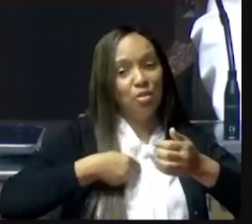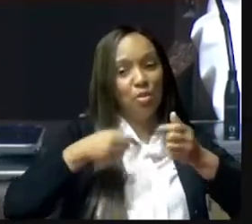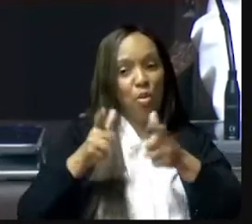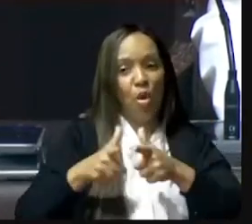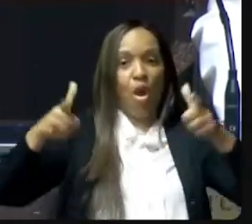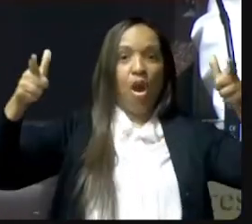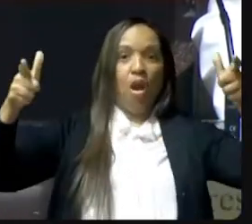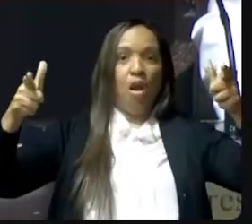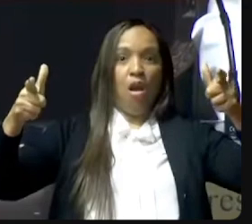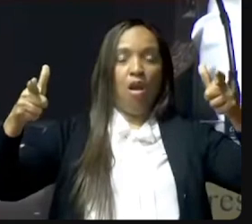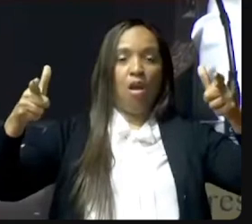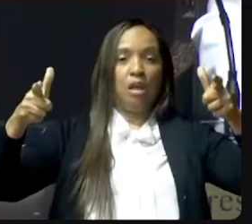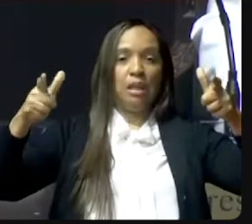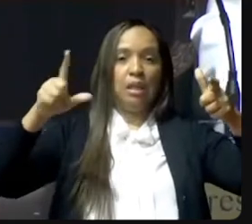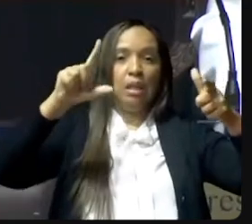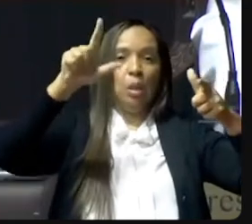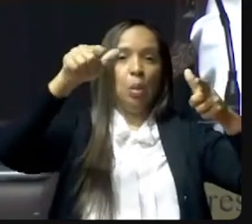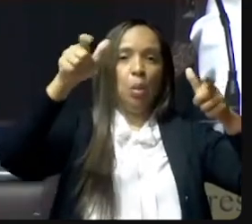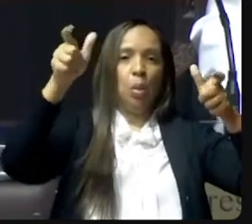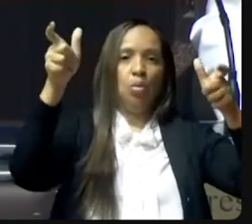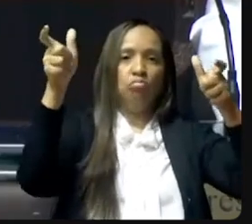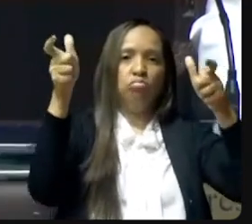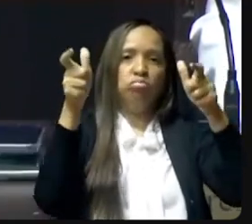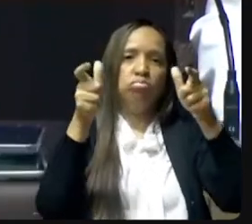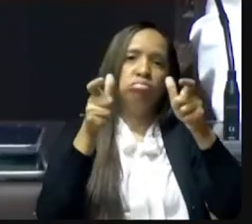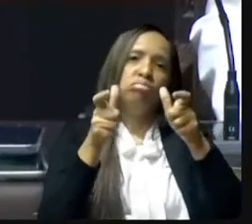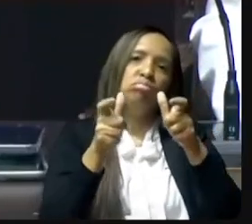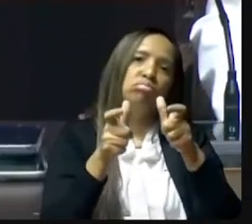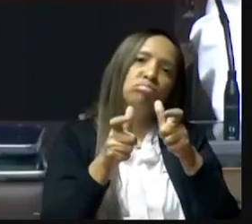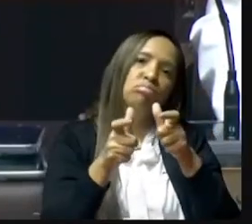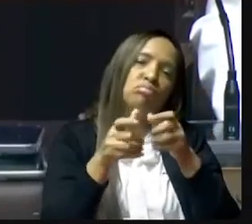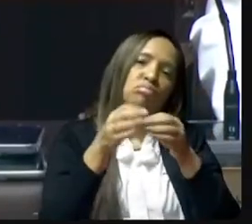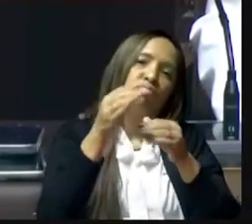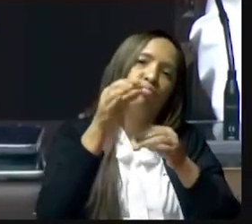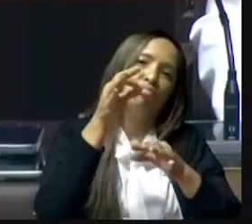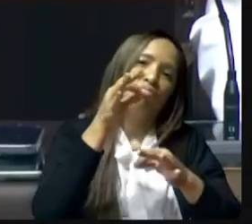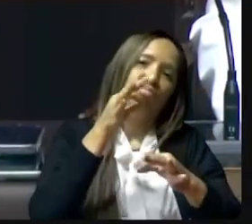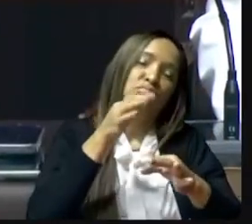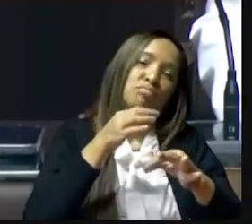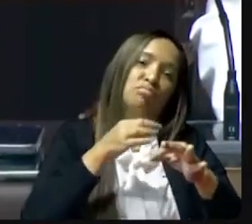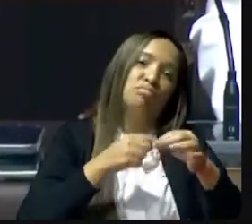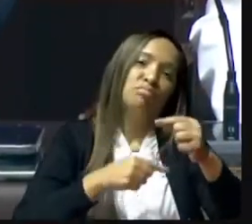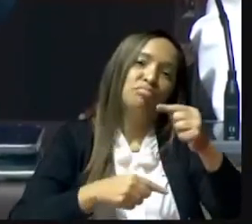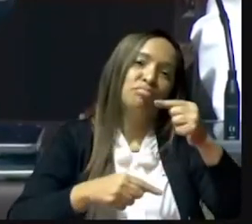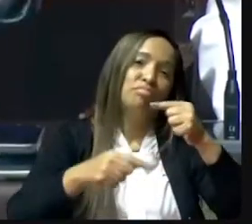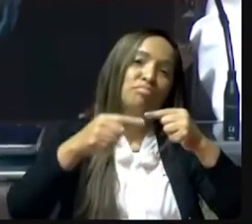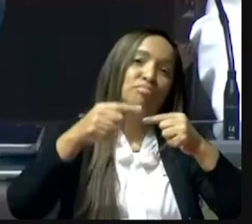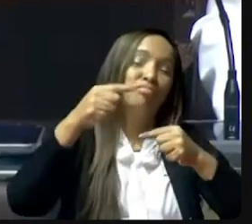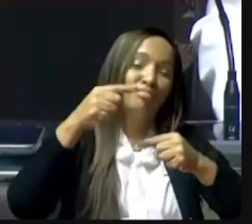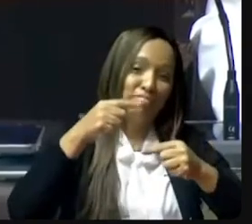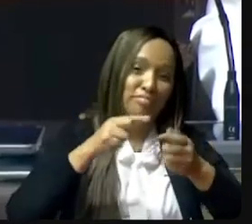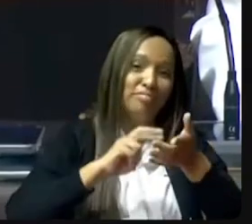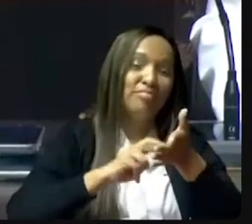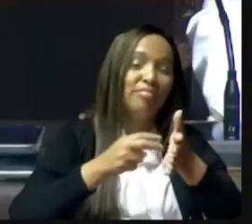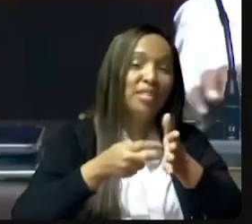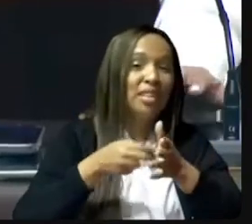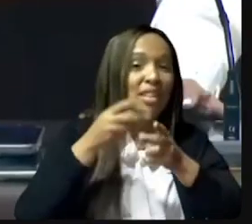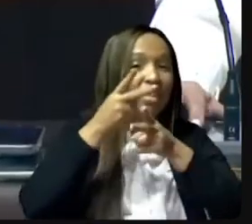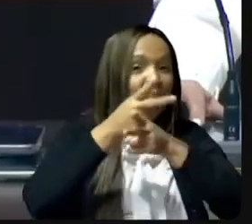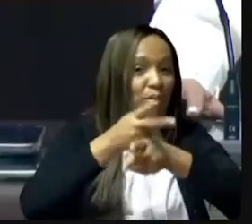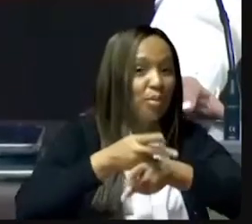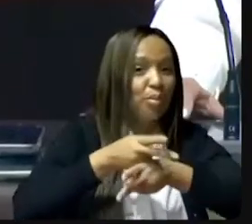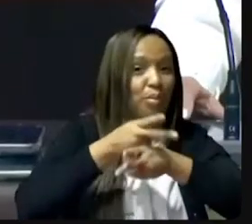escalera dice un refrán porque no puede pisotear al que te encuentres con él en el